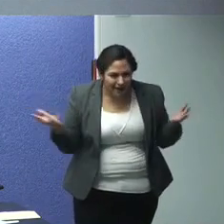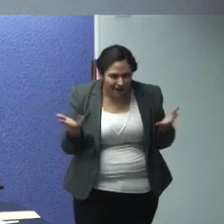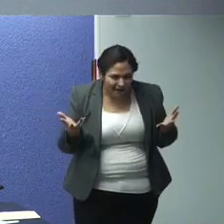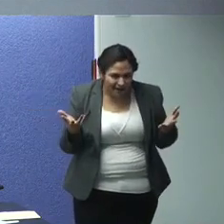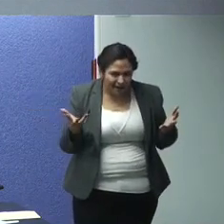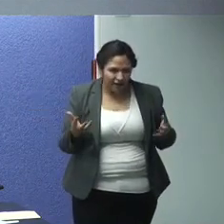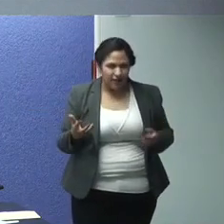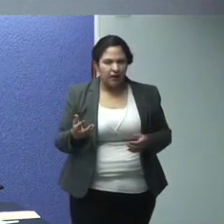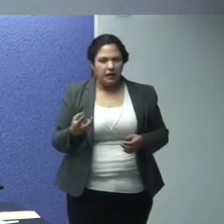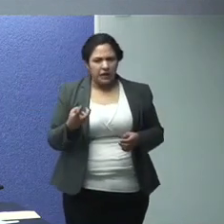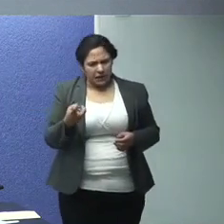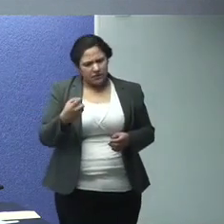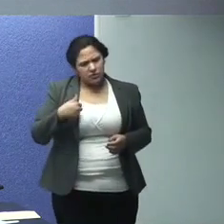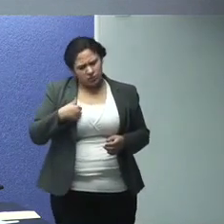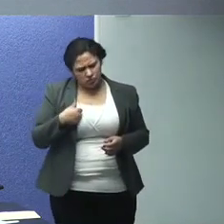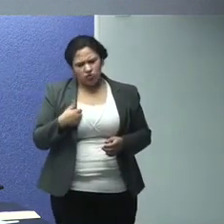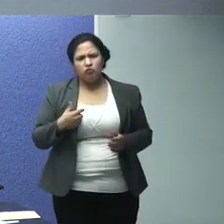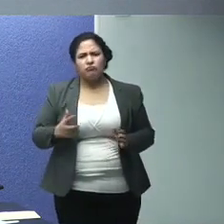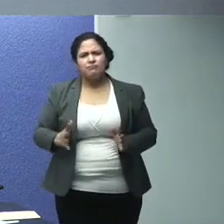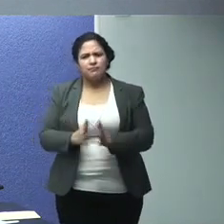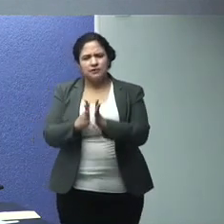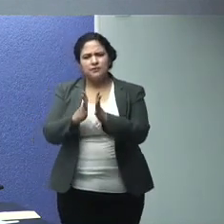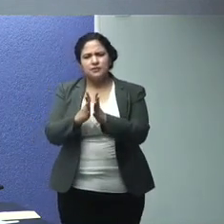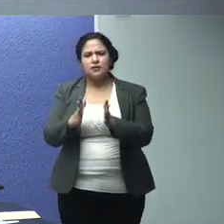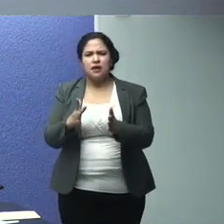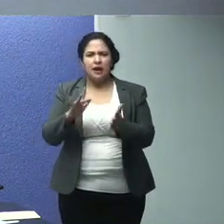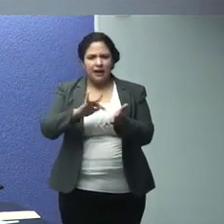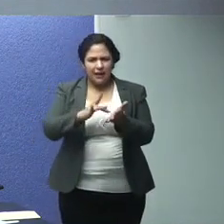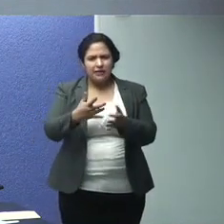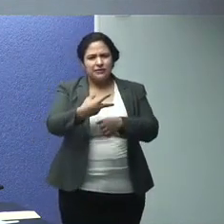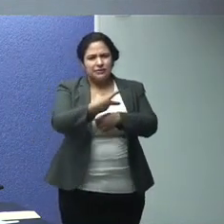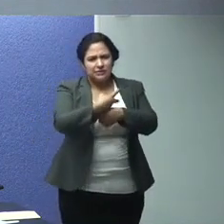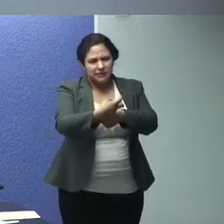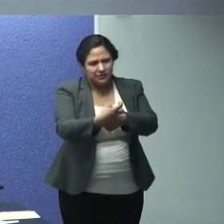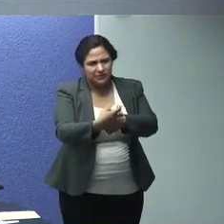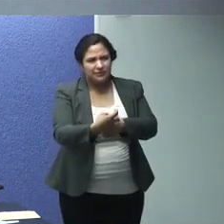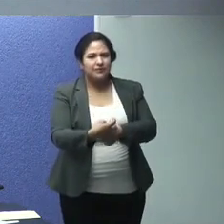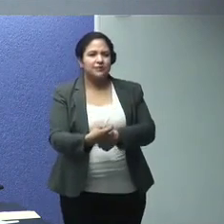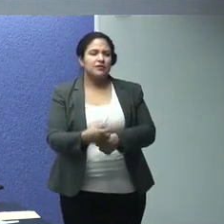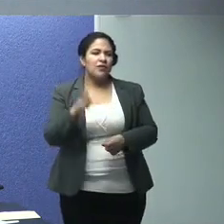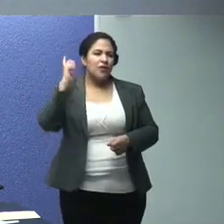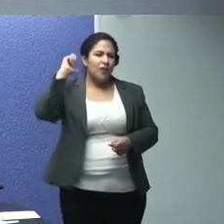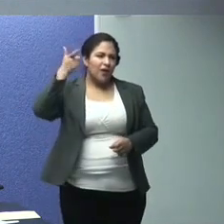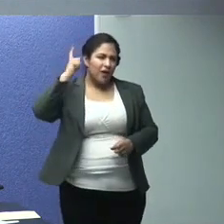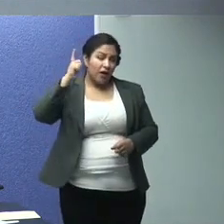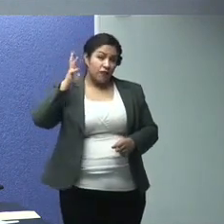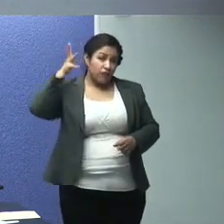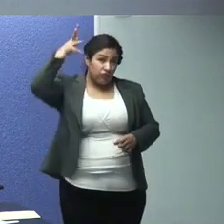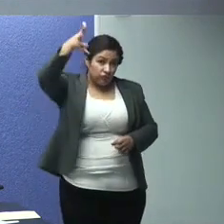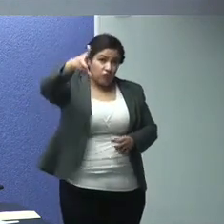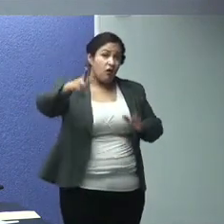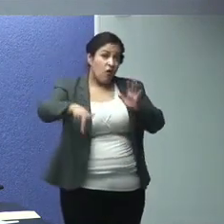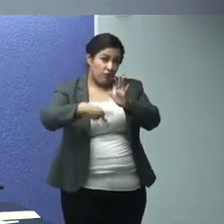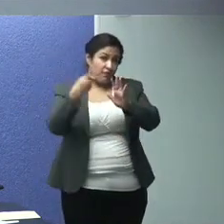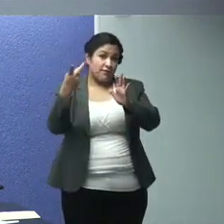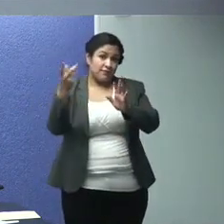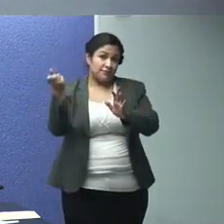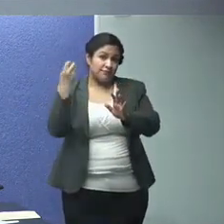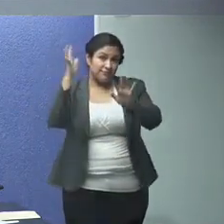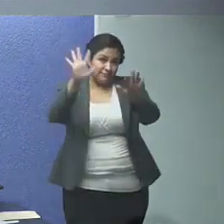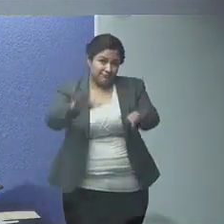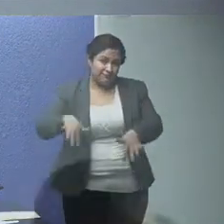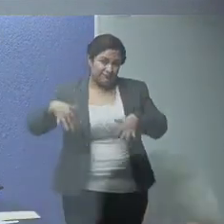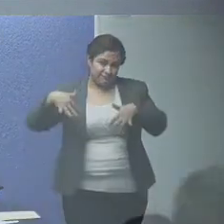era mi participación, me congratulo porque me hayan invitado y espero que haya más de estos y que seamos más, ¿no?